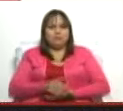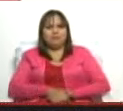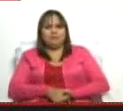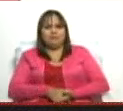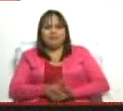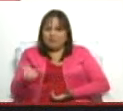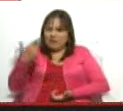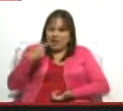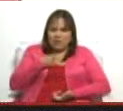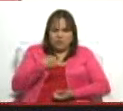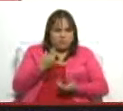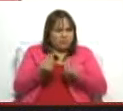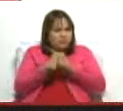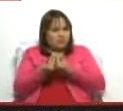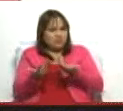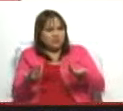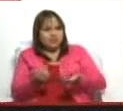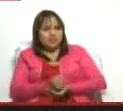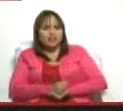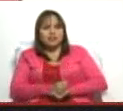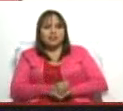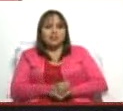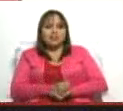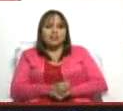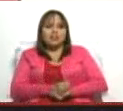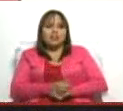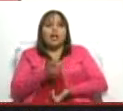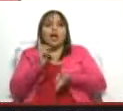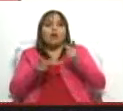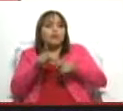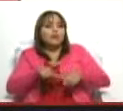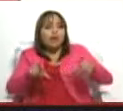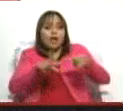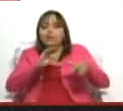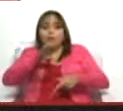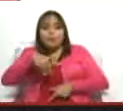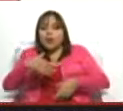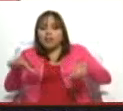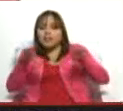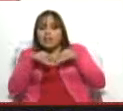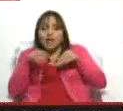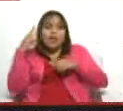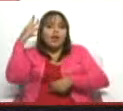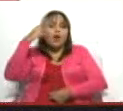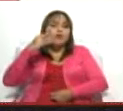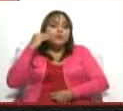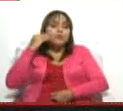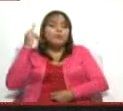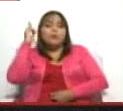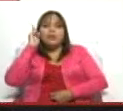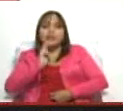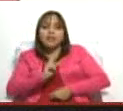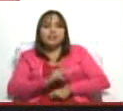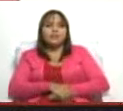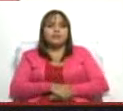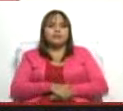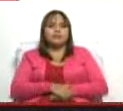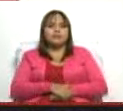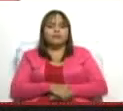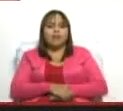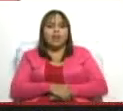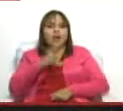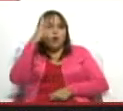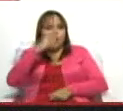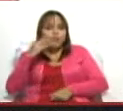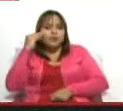Vénganse conmigo. Si en algún sitio no pueden ellos calar, es en la juventud bolivariana, en la juventud